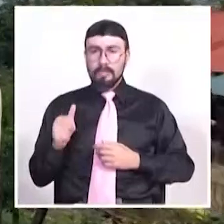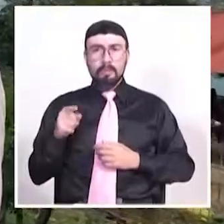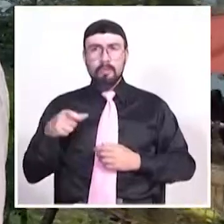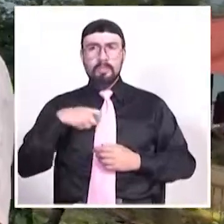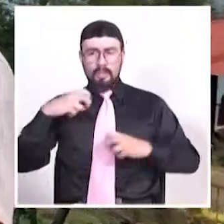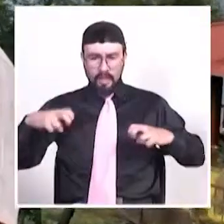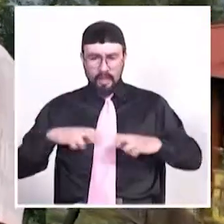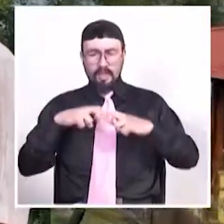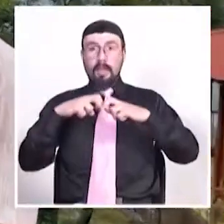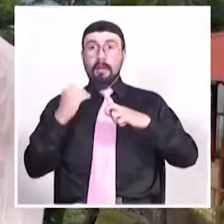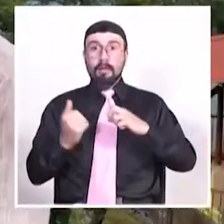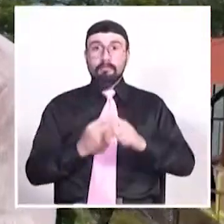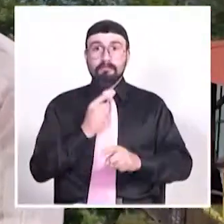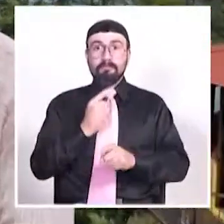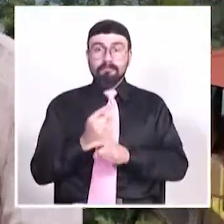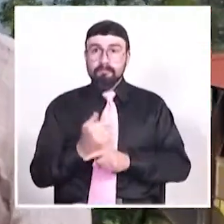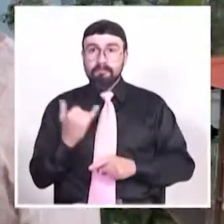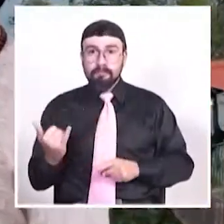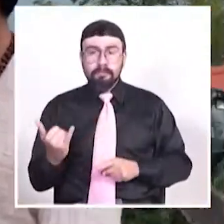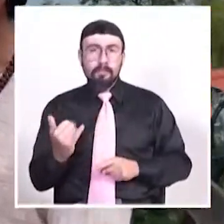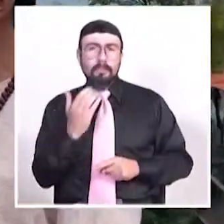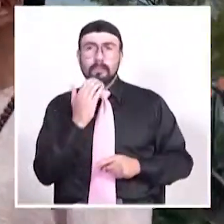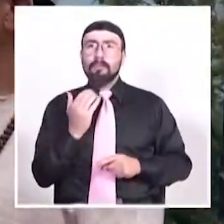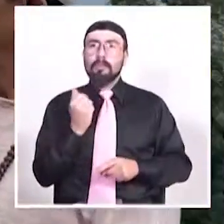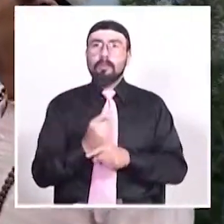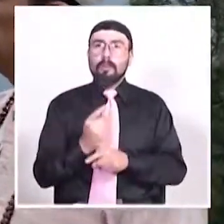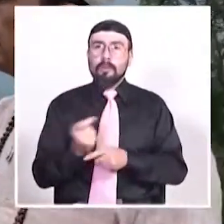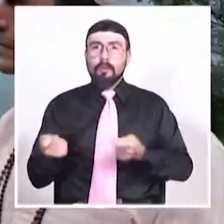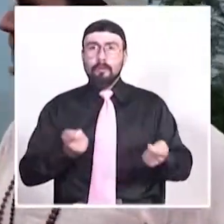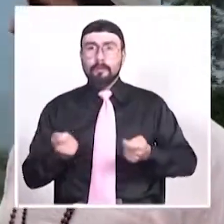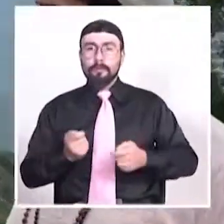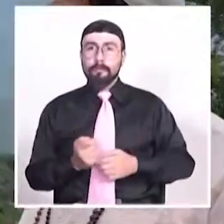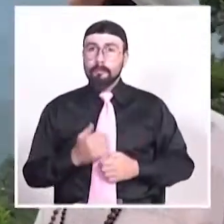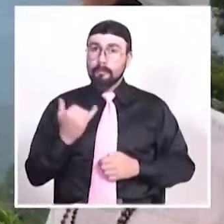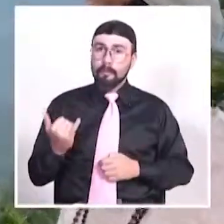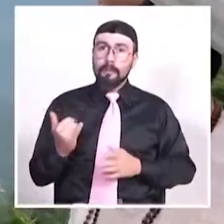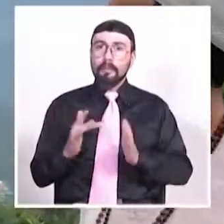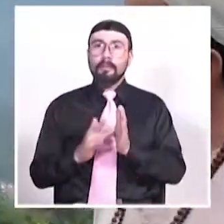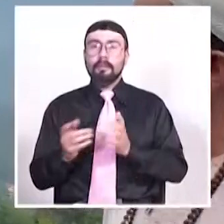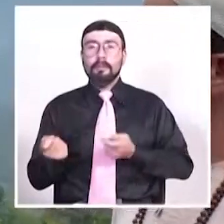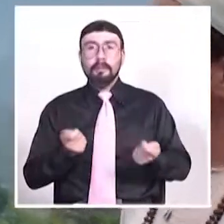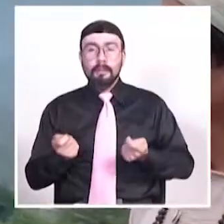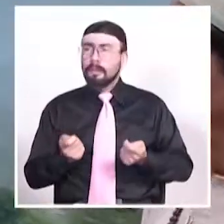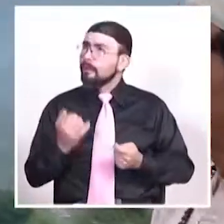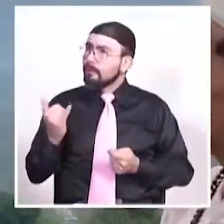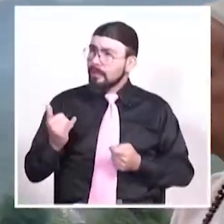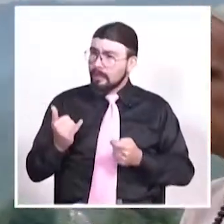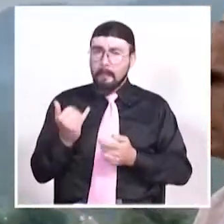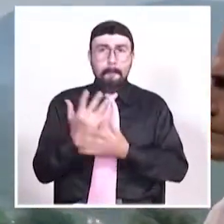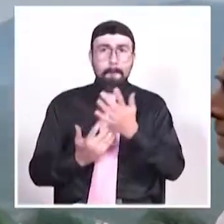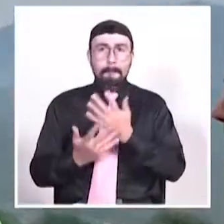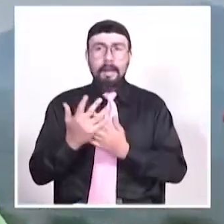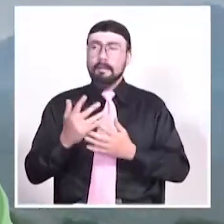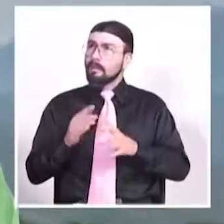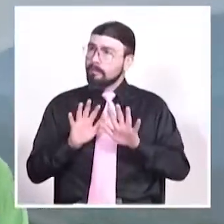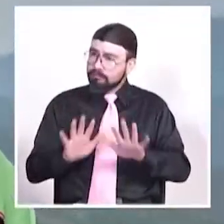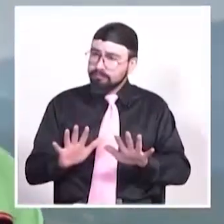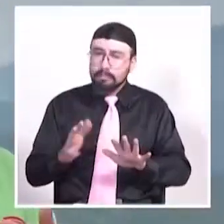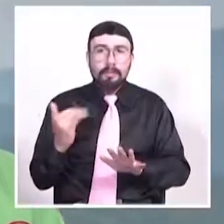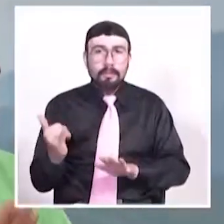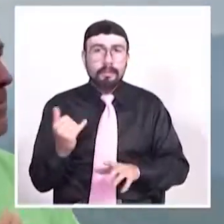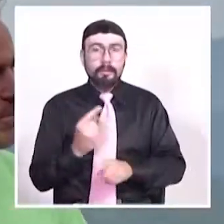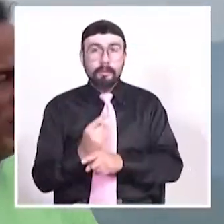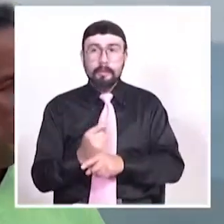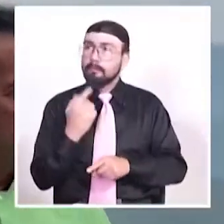energía. Ahora, aunque Jesús imponía manos y sanaba imponiendo manos, nunca impuso las manos